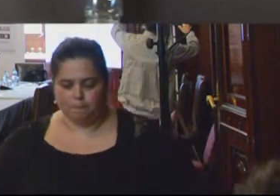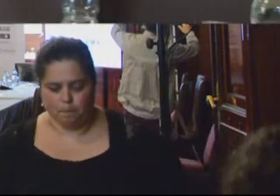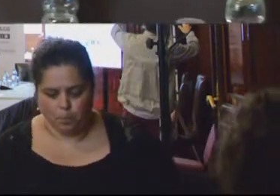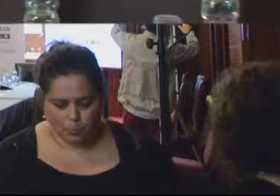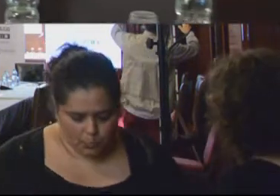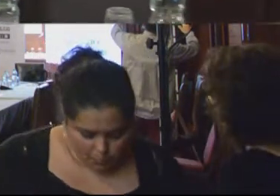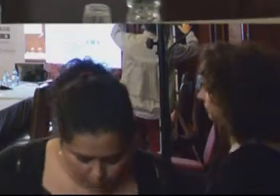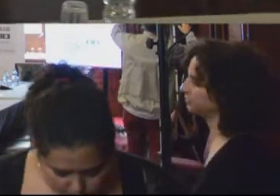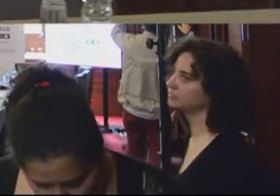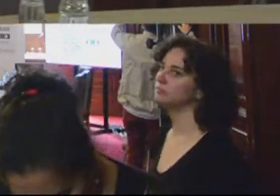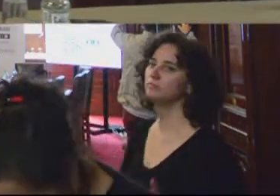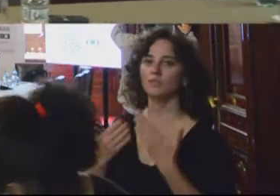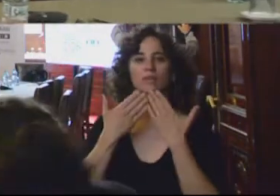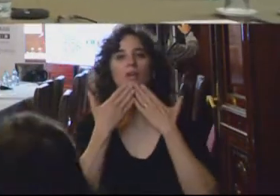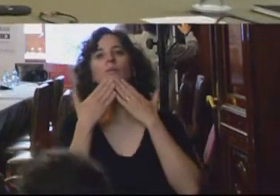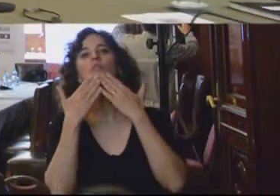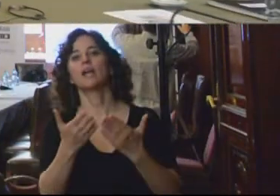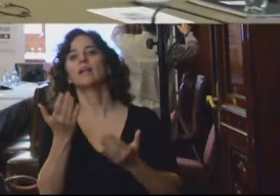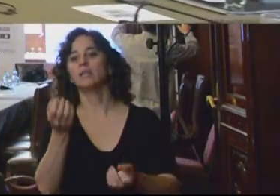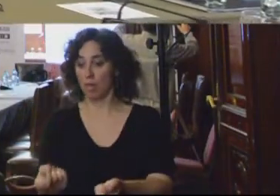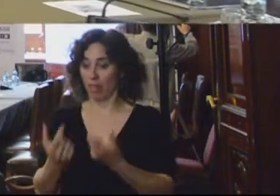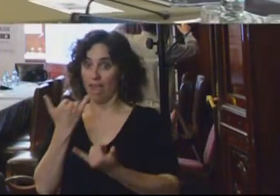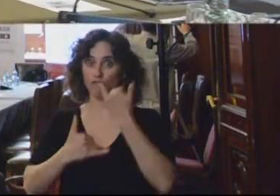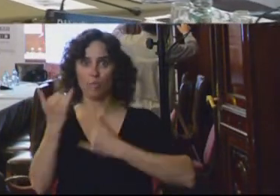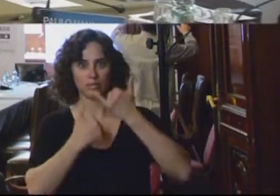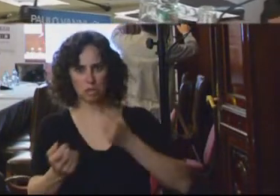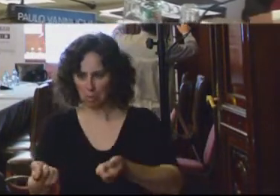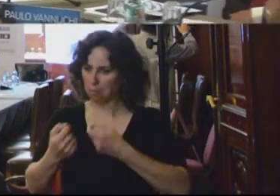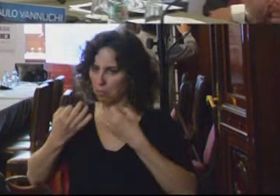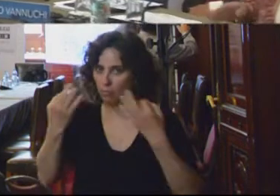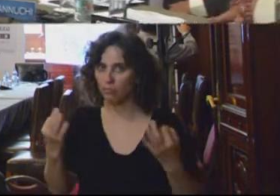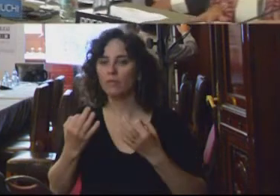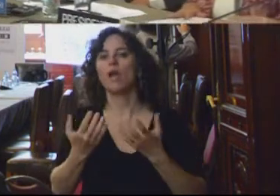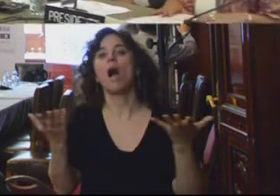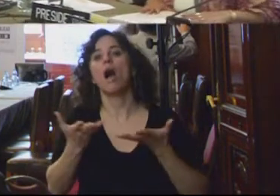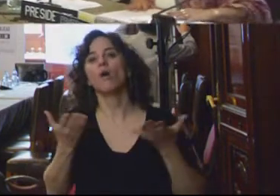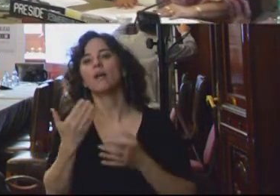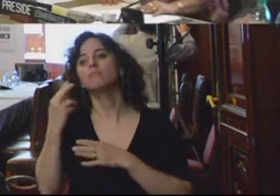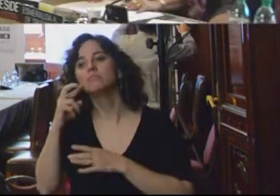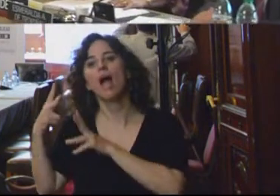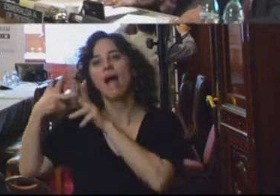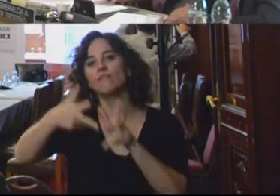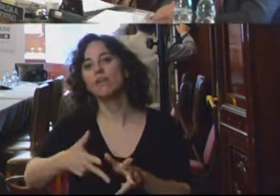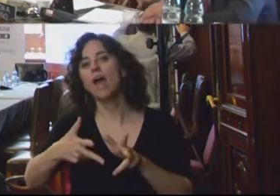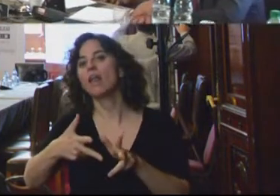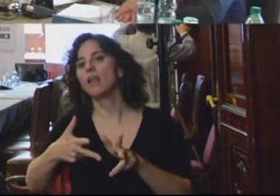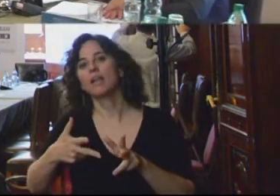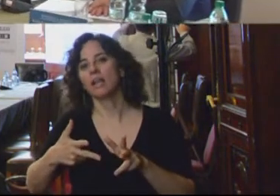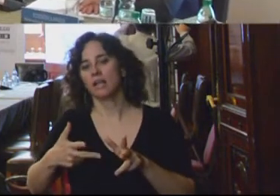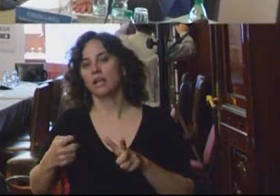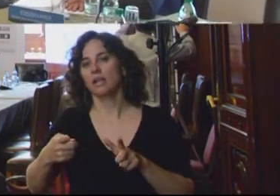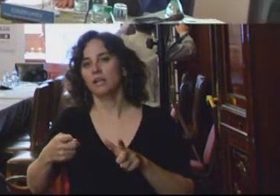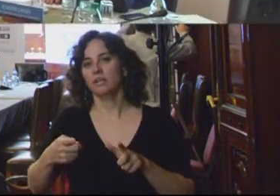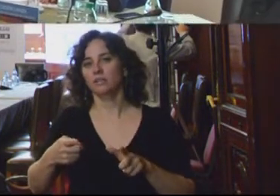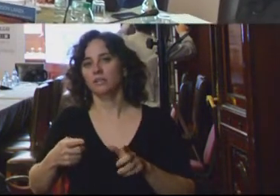muchísimas gracias por la información recibida. Vamos a darle la palabra inmediatamente